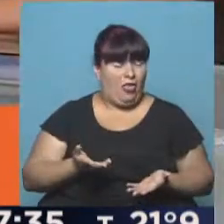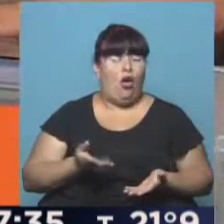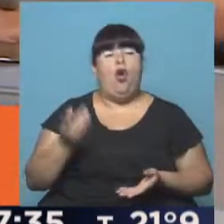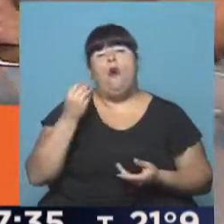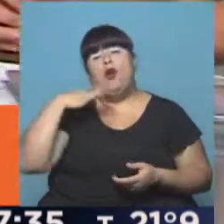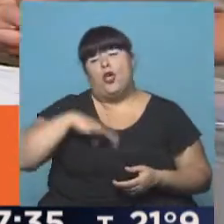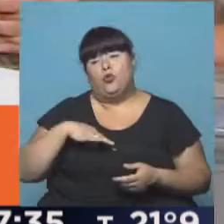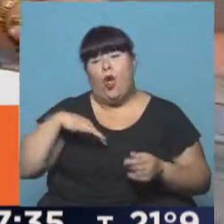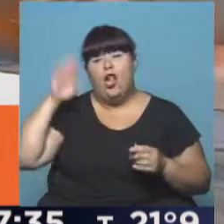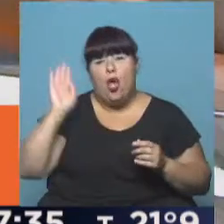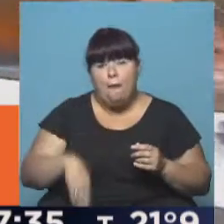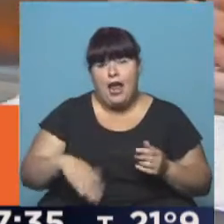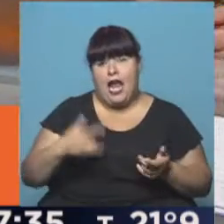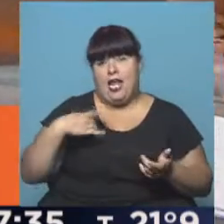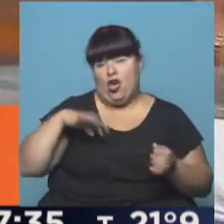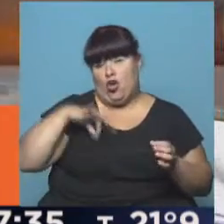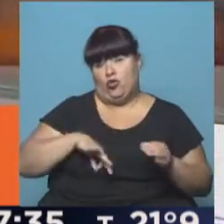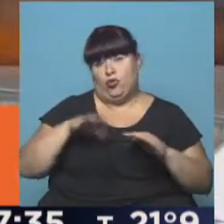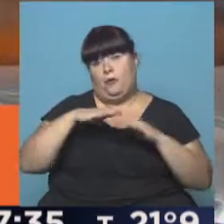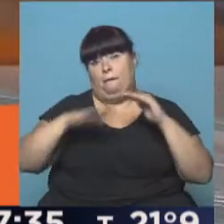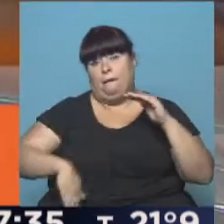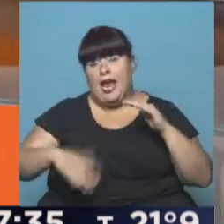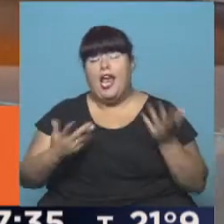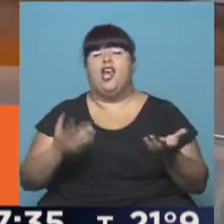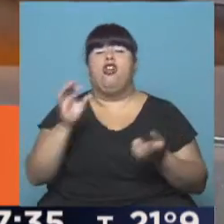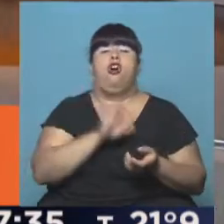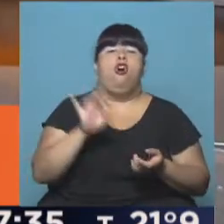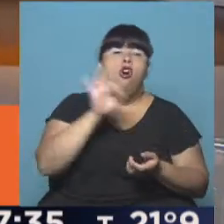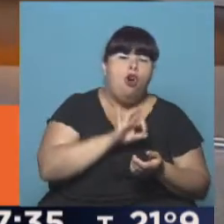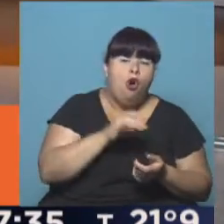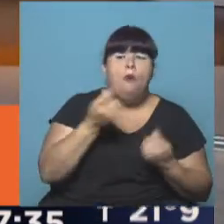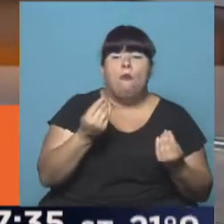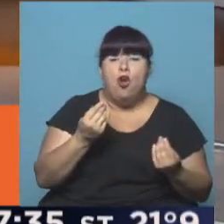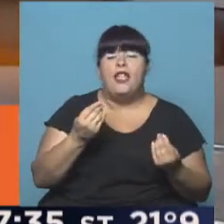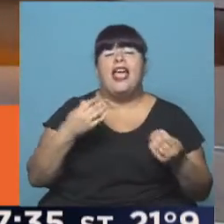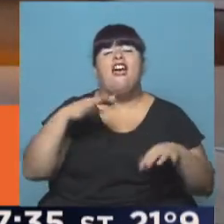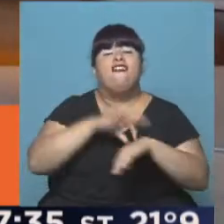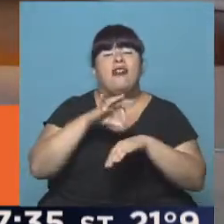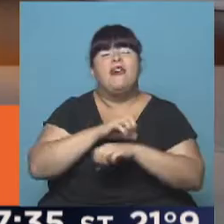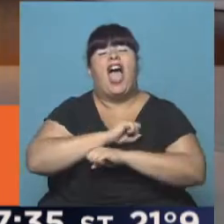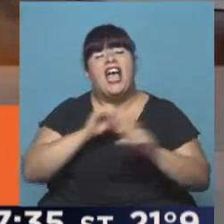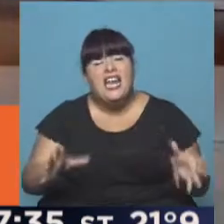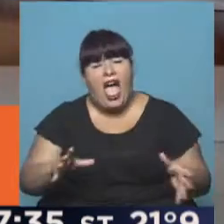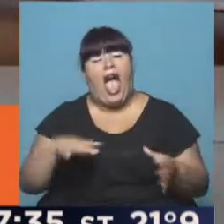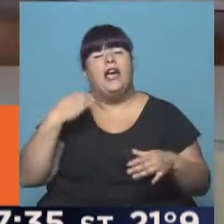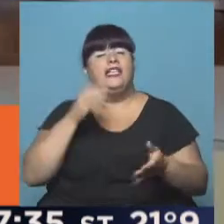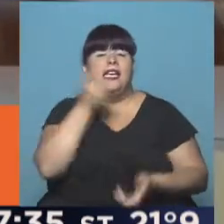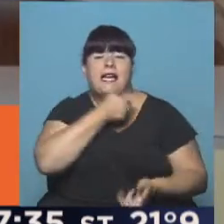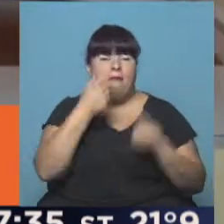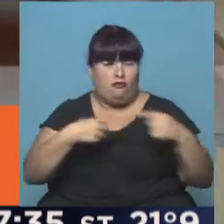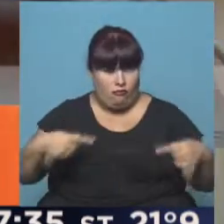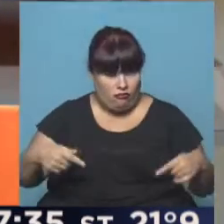porque ganan, o sus saberes están en los sectores sociales más bajos, o bien porque tienen una enfermedad muy compleja que requiere muchos